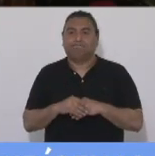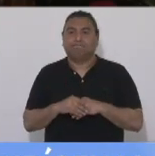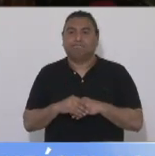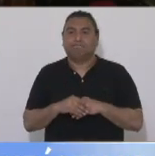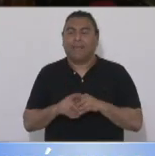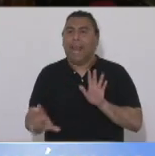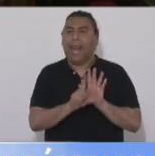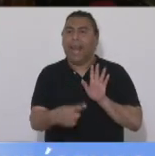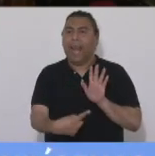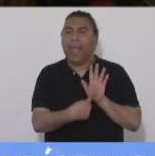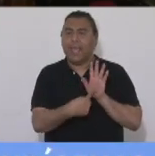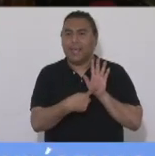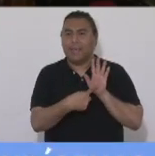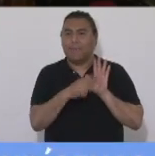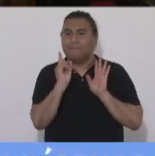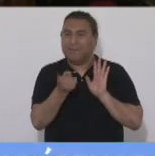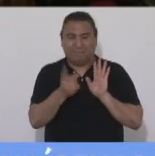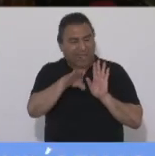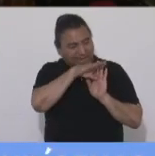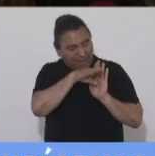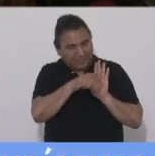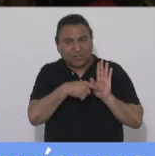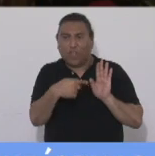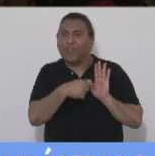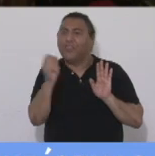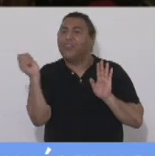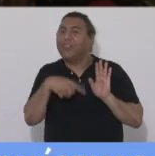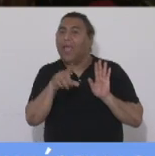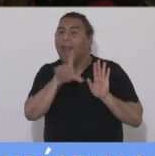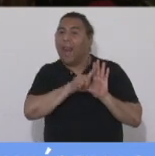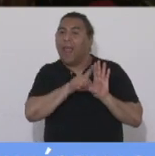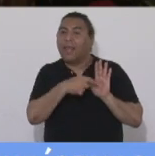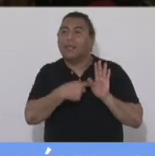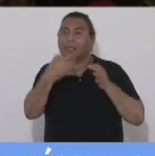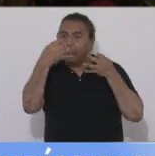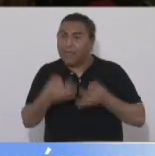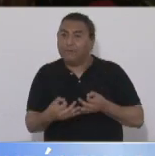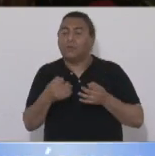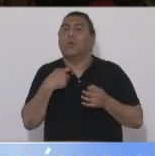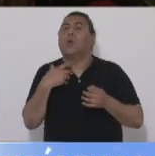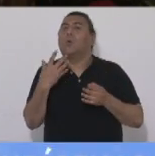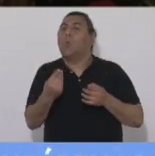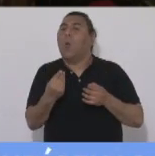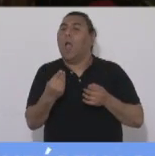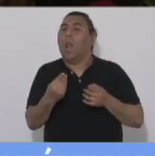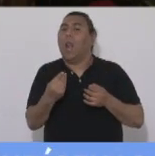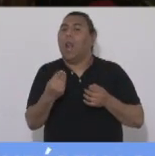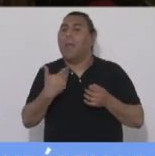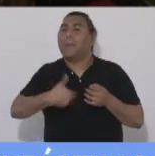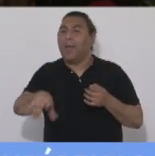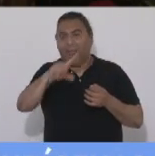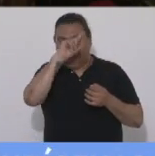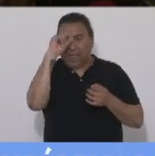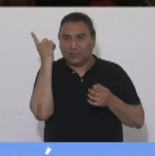la ley, en la reglamentación de la ley, definió cuál iba a ser a nivel nacional